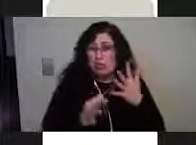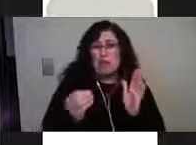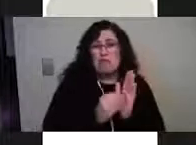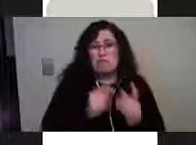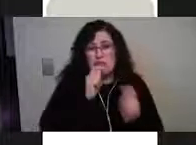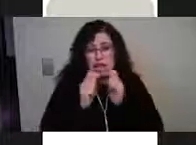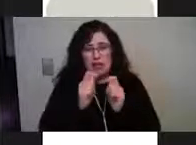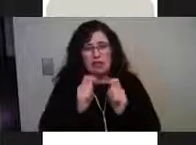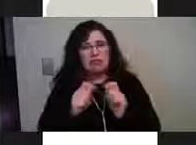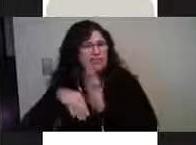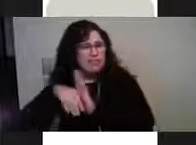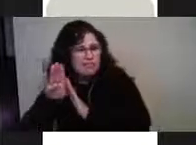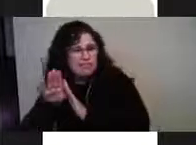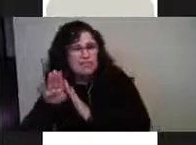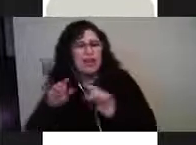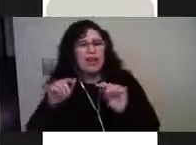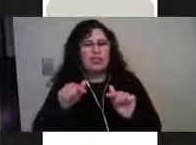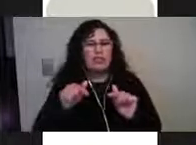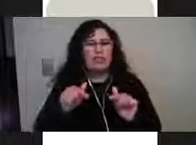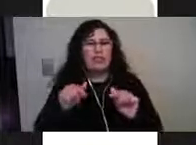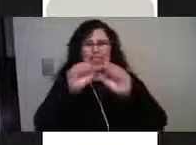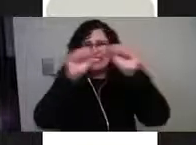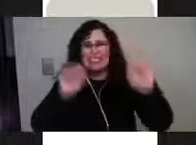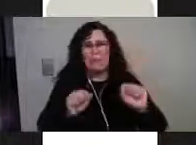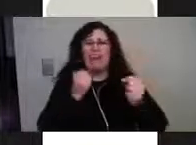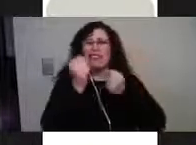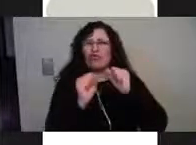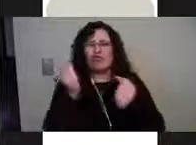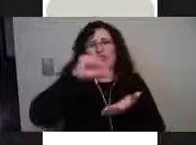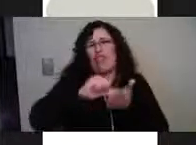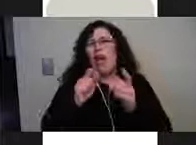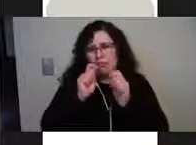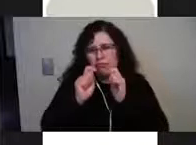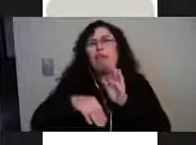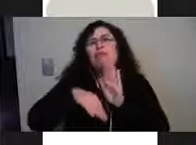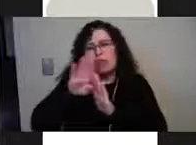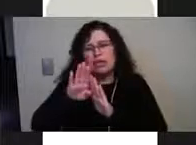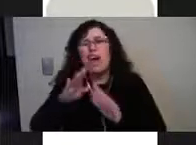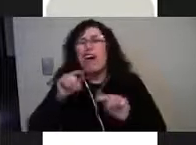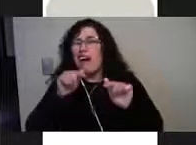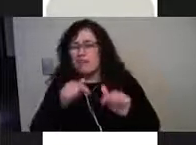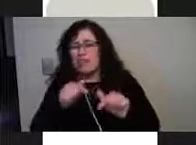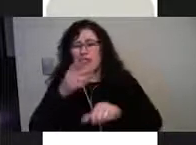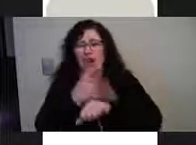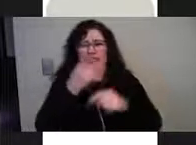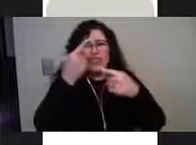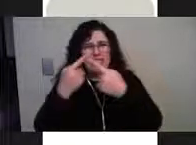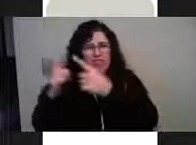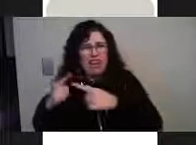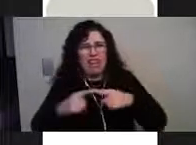de vida corresponden al sistema nervioso central, ya que hay una serie de factores